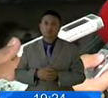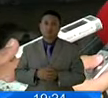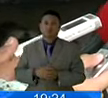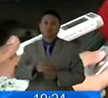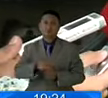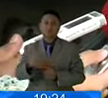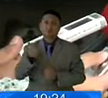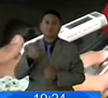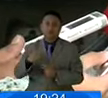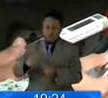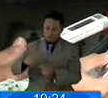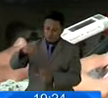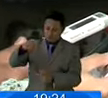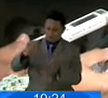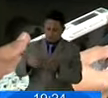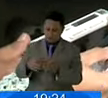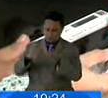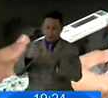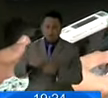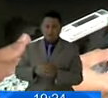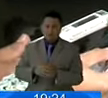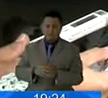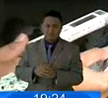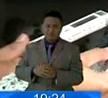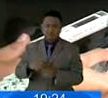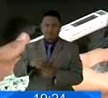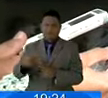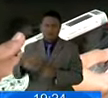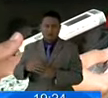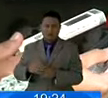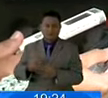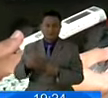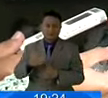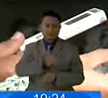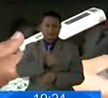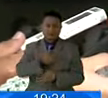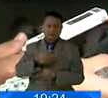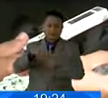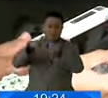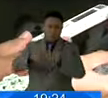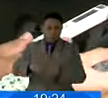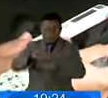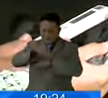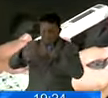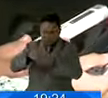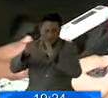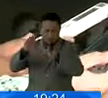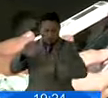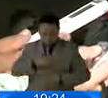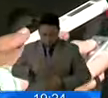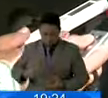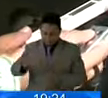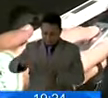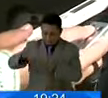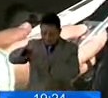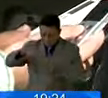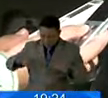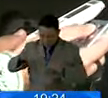bebida, pero asimismo, como se les hizo el respectivo registro, se pudo encontrar en los